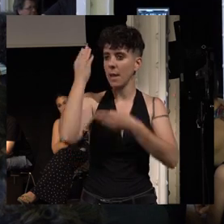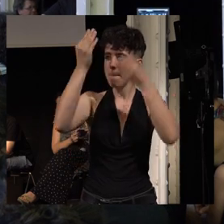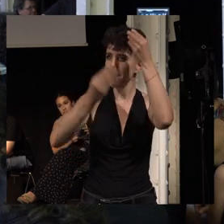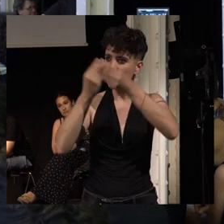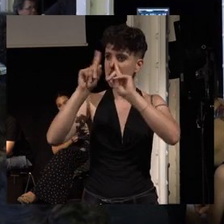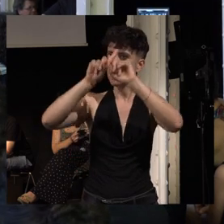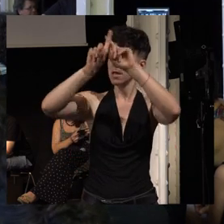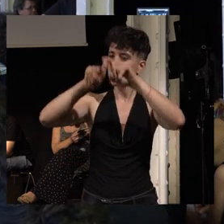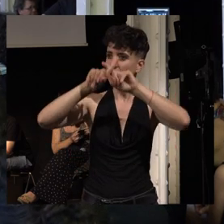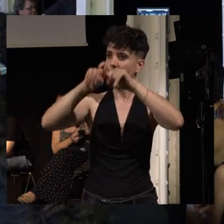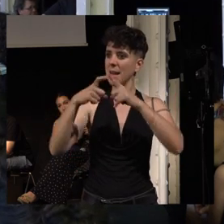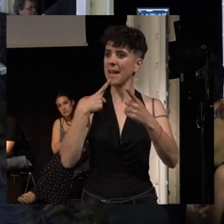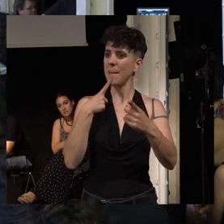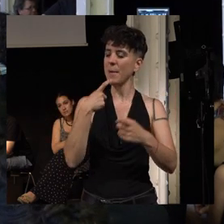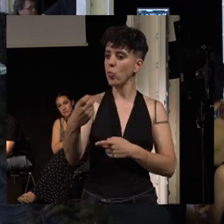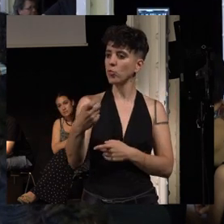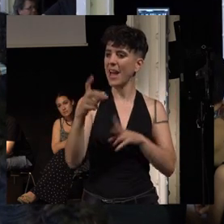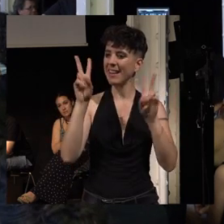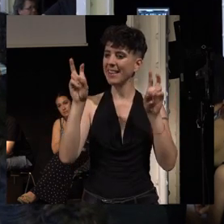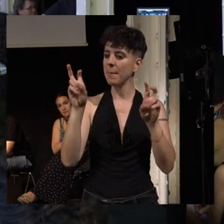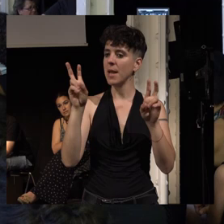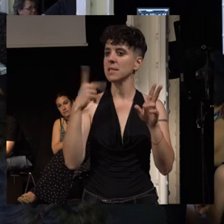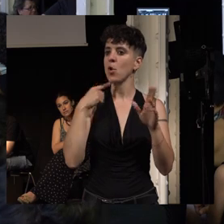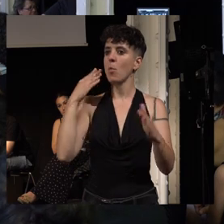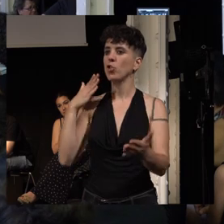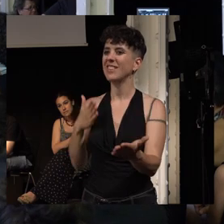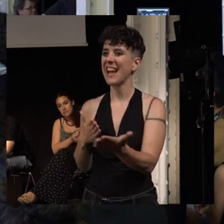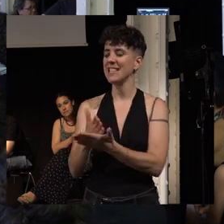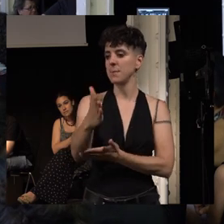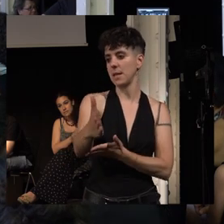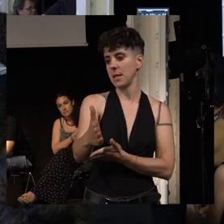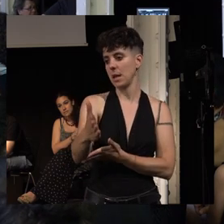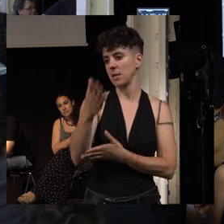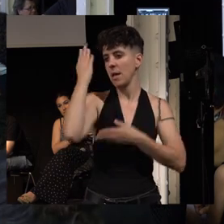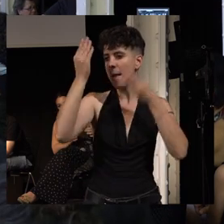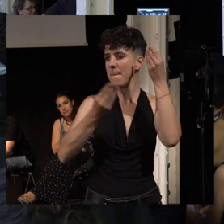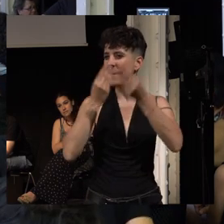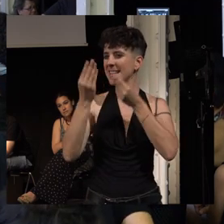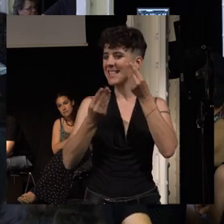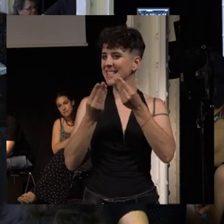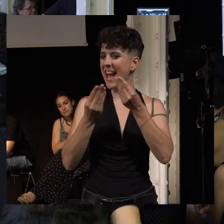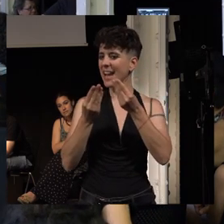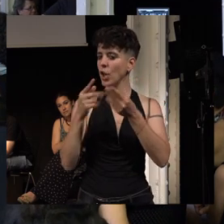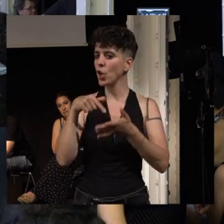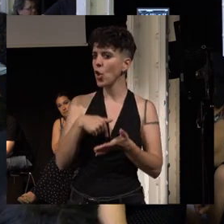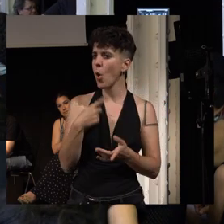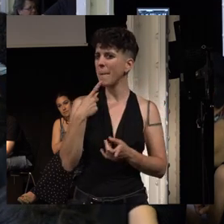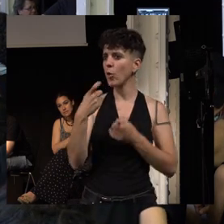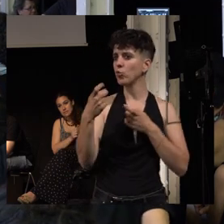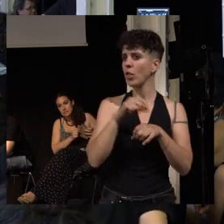reformular las preguntas en términos transversales. ¿Sí? Se trata de reformular desde dónde se están preguntando unas políticas